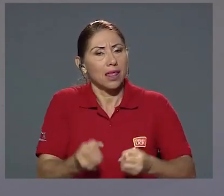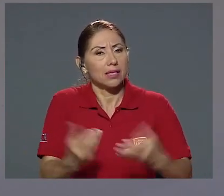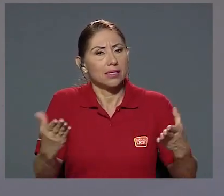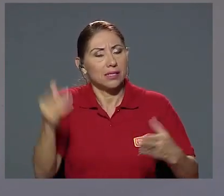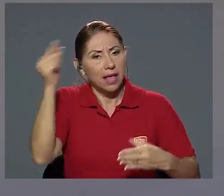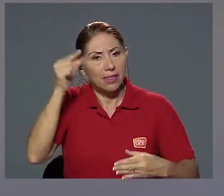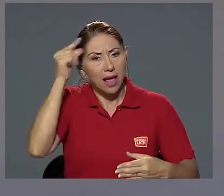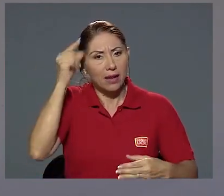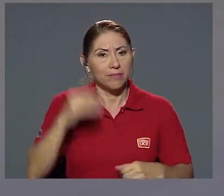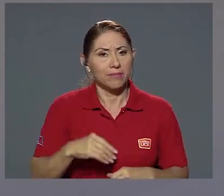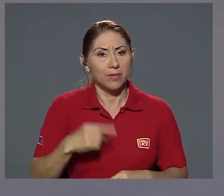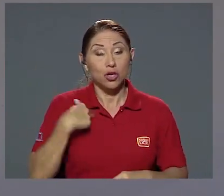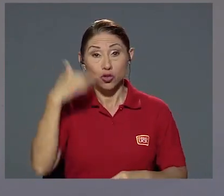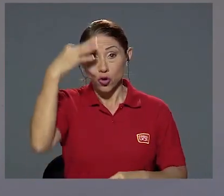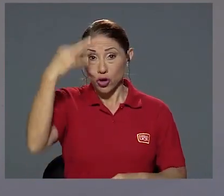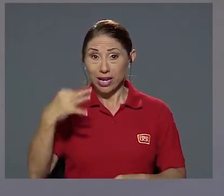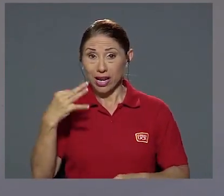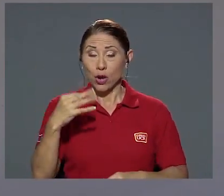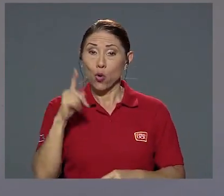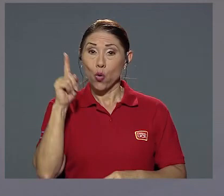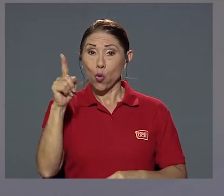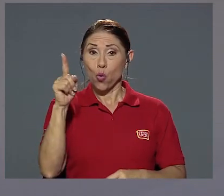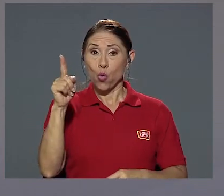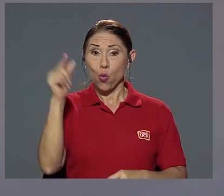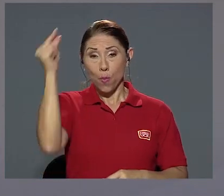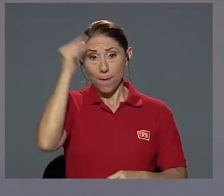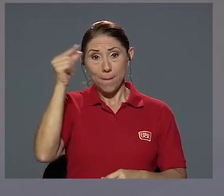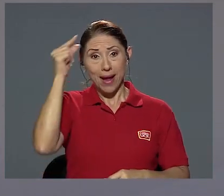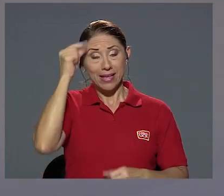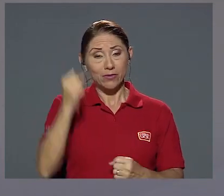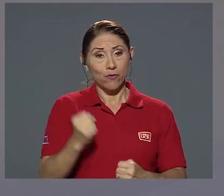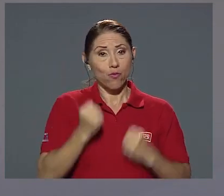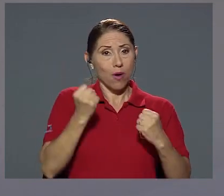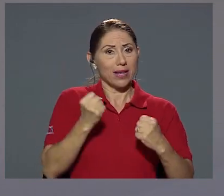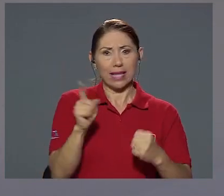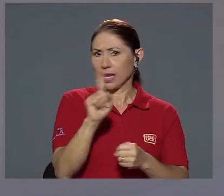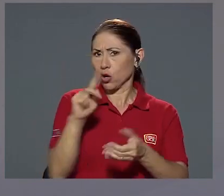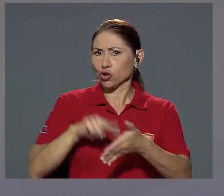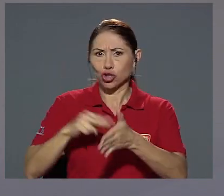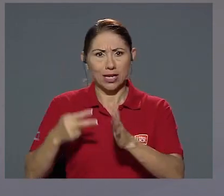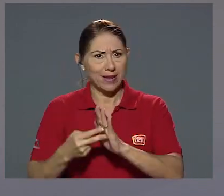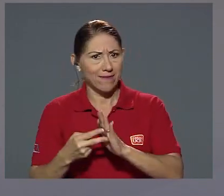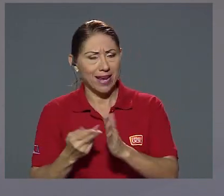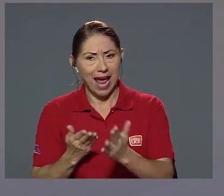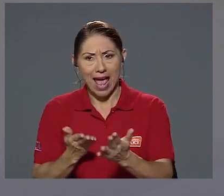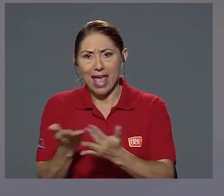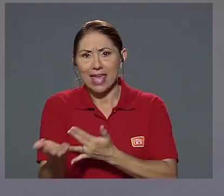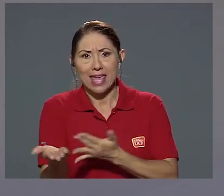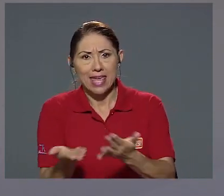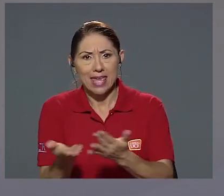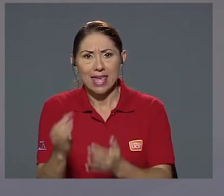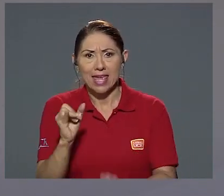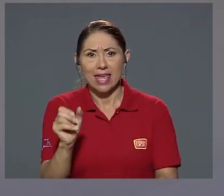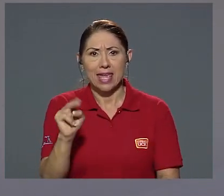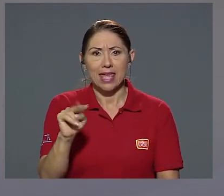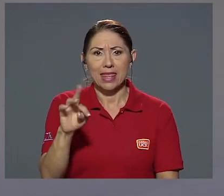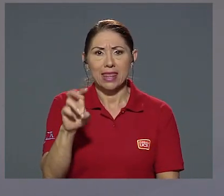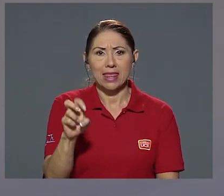un país sin un Estado fuerte, y no quiero decir con esto un Estado intervencionista, sino un Estado fuerte,